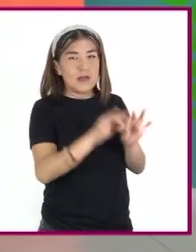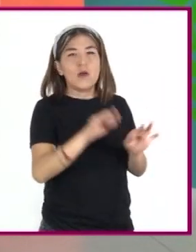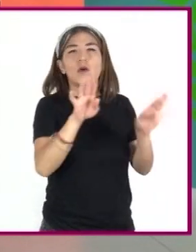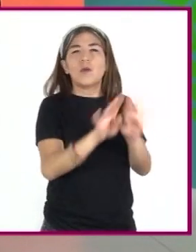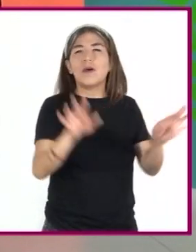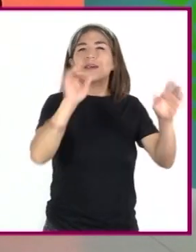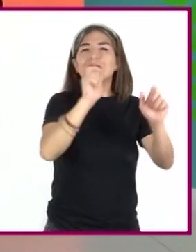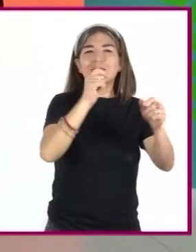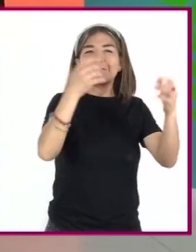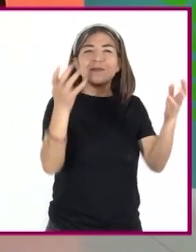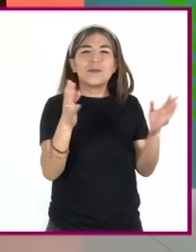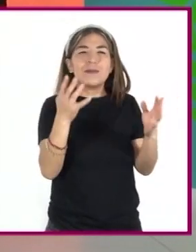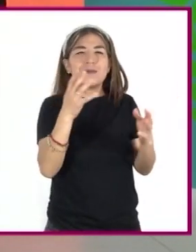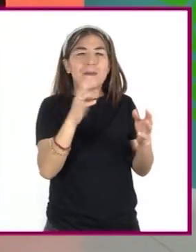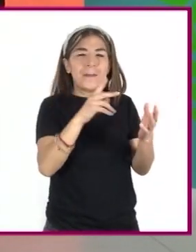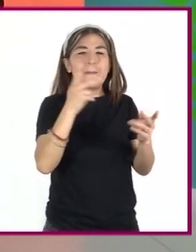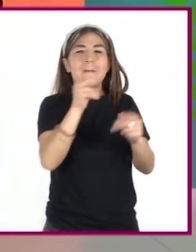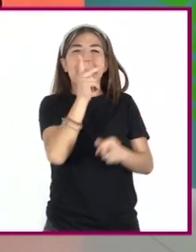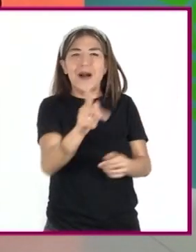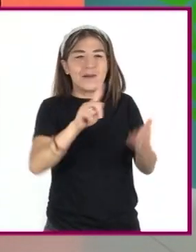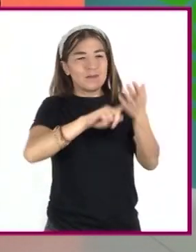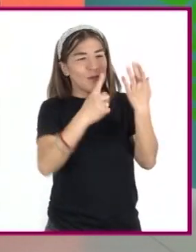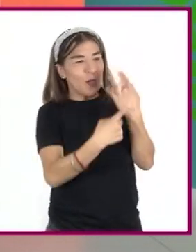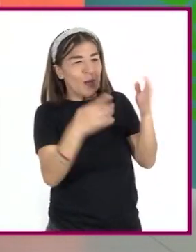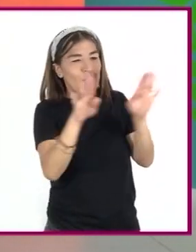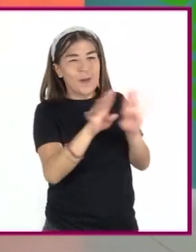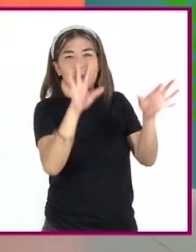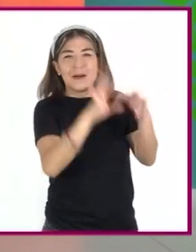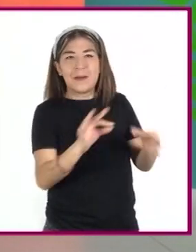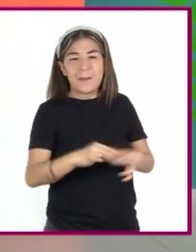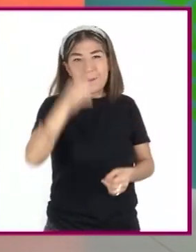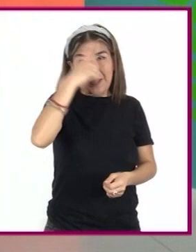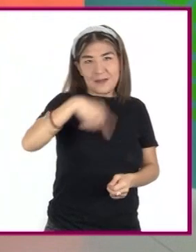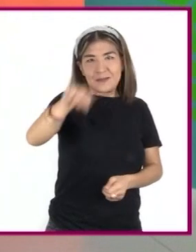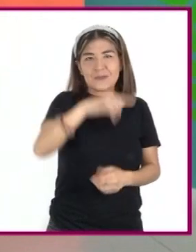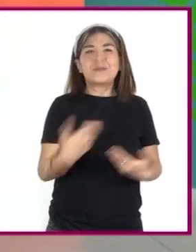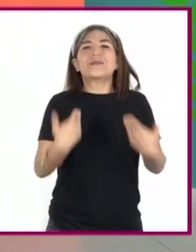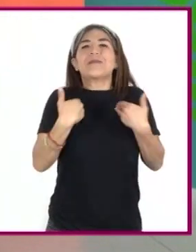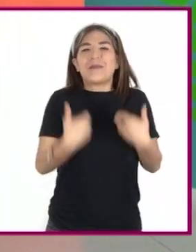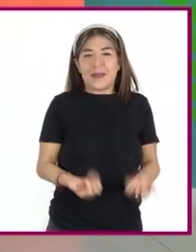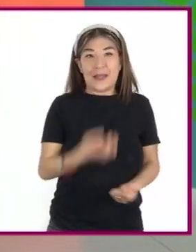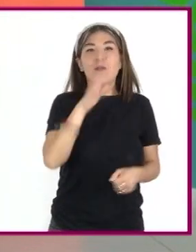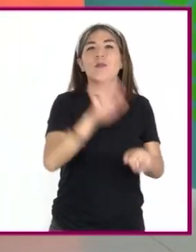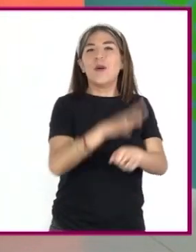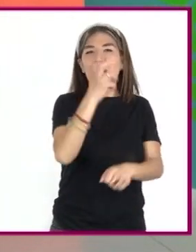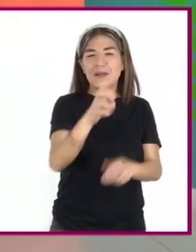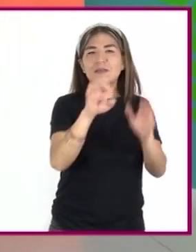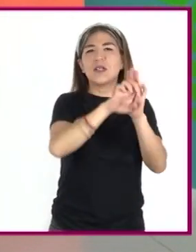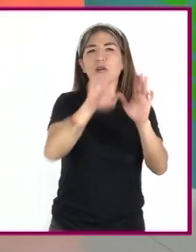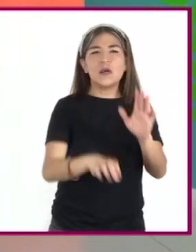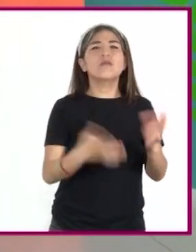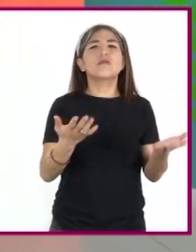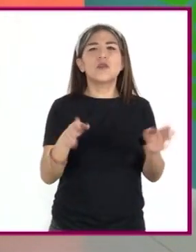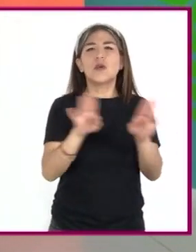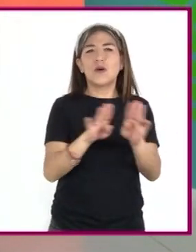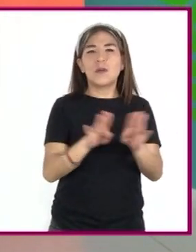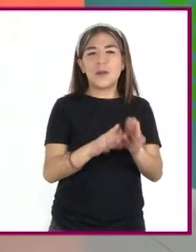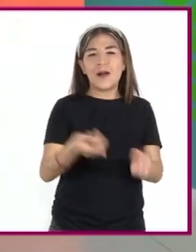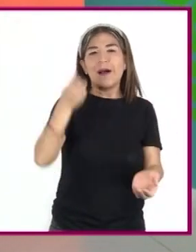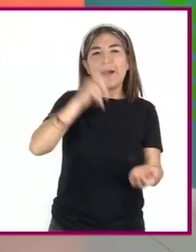analogías que nos permiten establecer las relaciones correspondientes. Por ello, su ejemplo se asocia con los